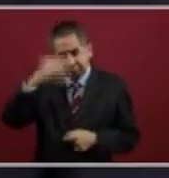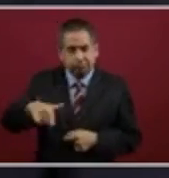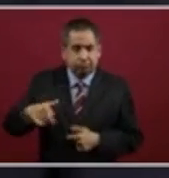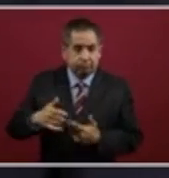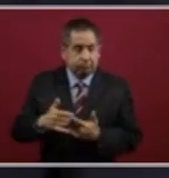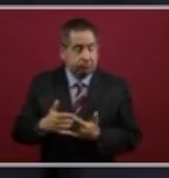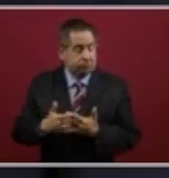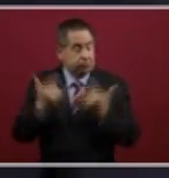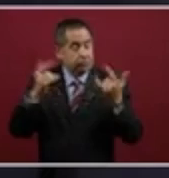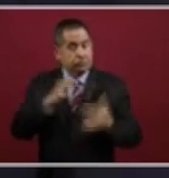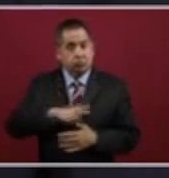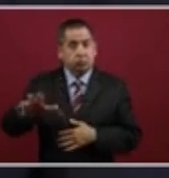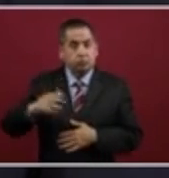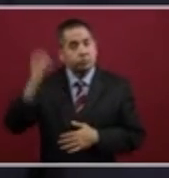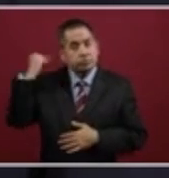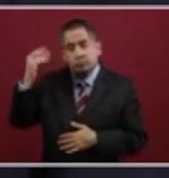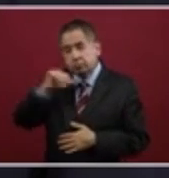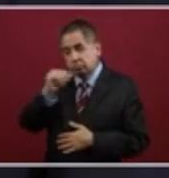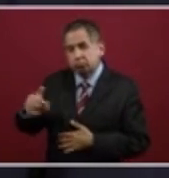único, excepcional.